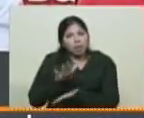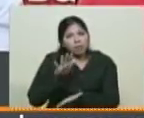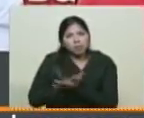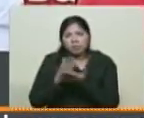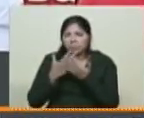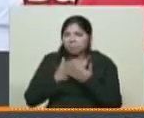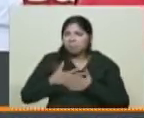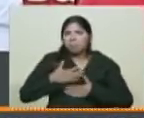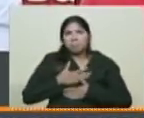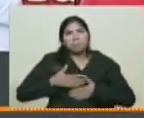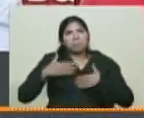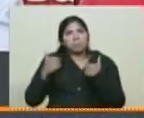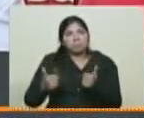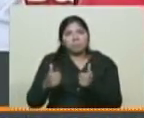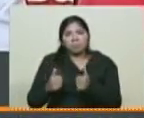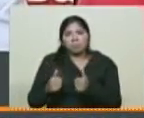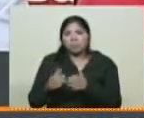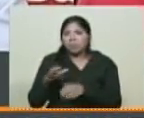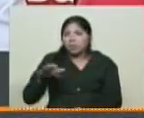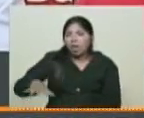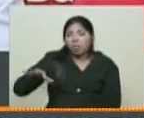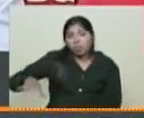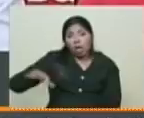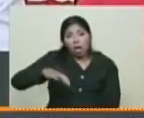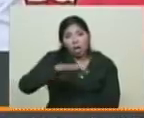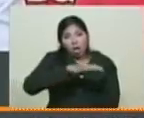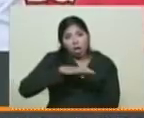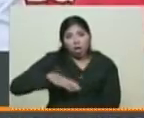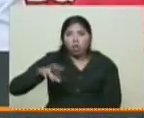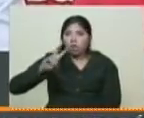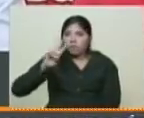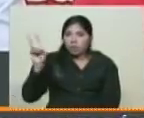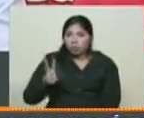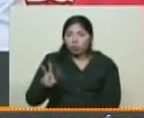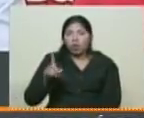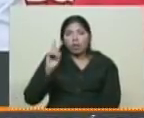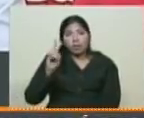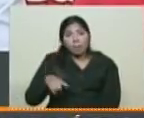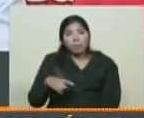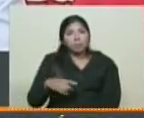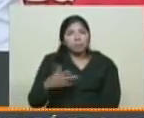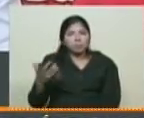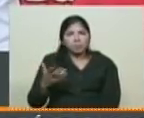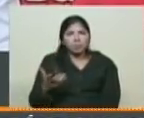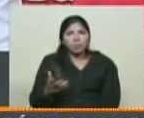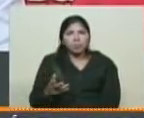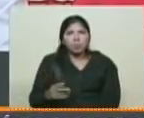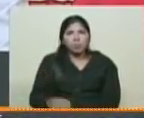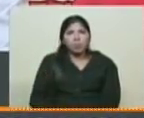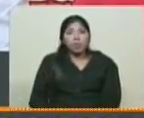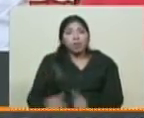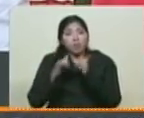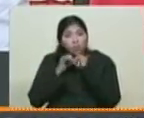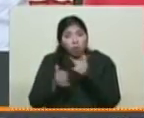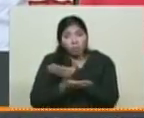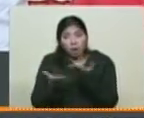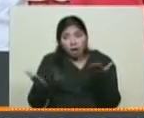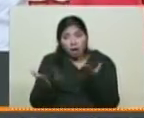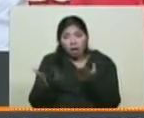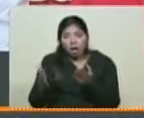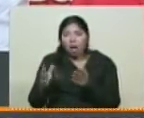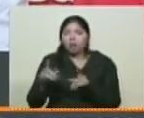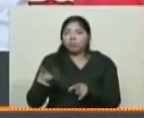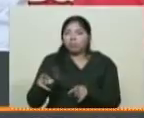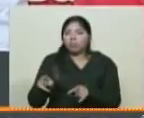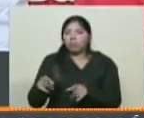clases en cada uno de nuestros estados del país. Y de igual forma nosotros destacar que en ese clima de paz,